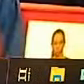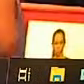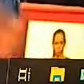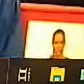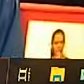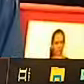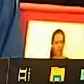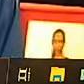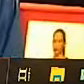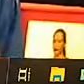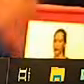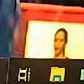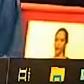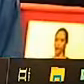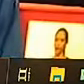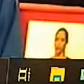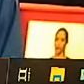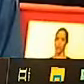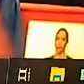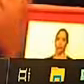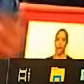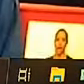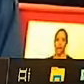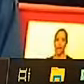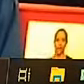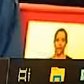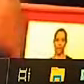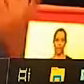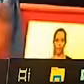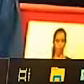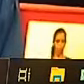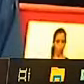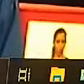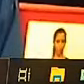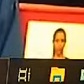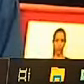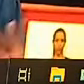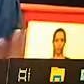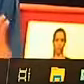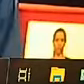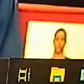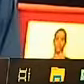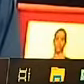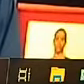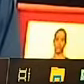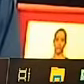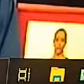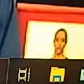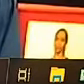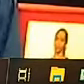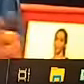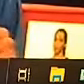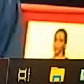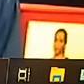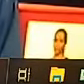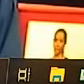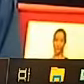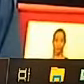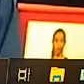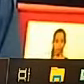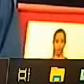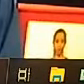cada esfuerzo de nuestros alcaldes, de nuestros gobernadores, de nuestros líderes comunitarios, esa fuerza del comandante Chávez y que también nos